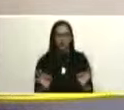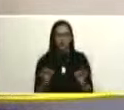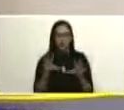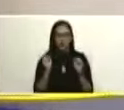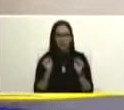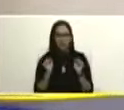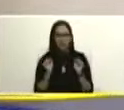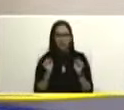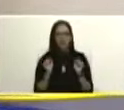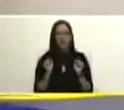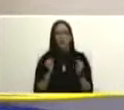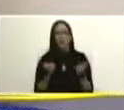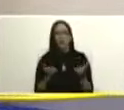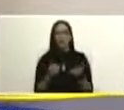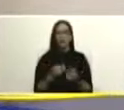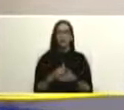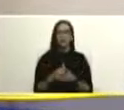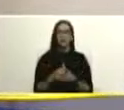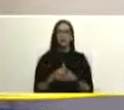Y